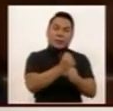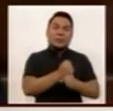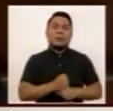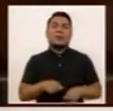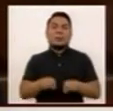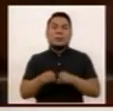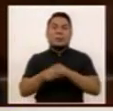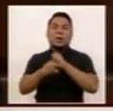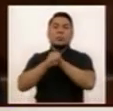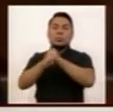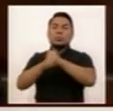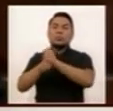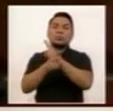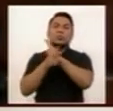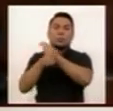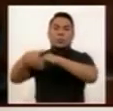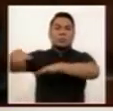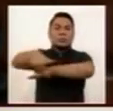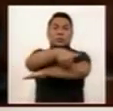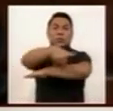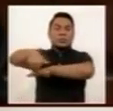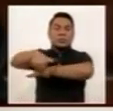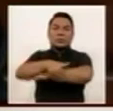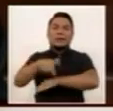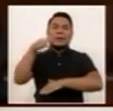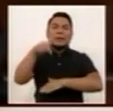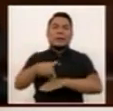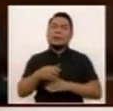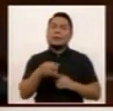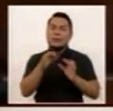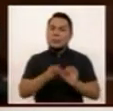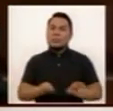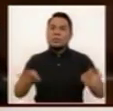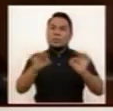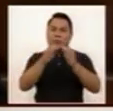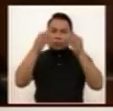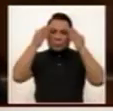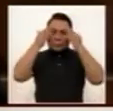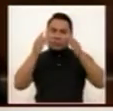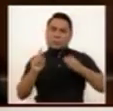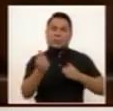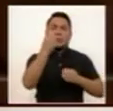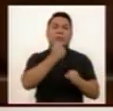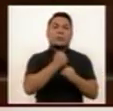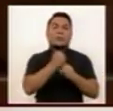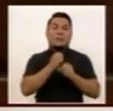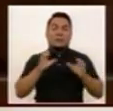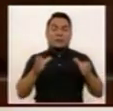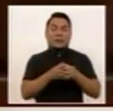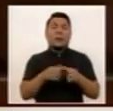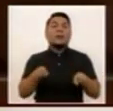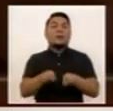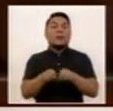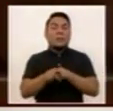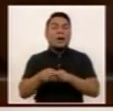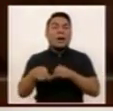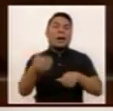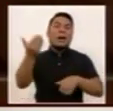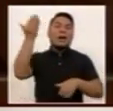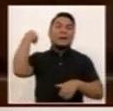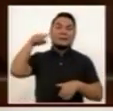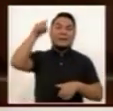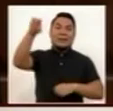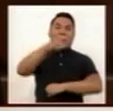la seguridad ciudadana serán centrales en nuestro trabajo. Y tal como lo hicimos en su momento en